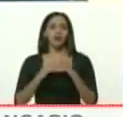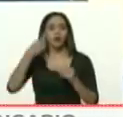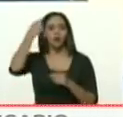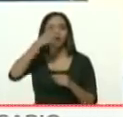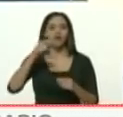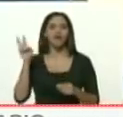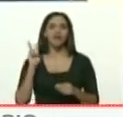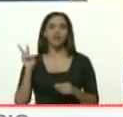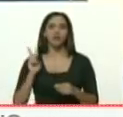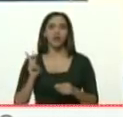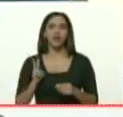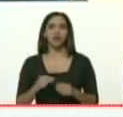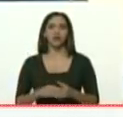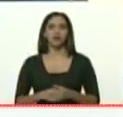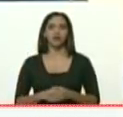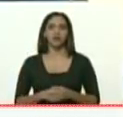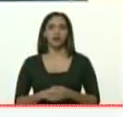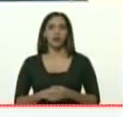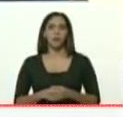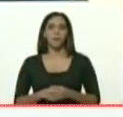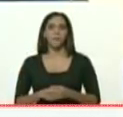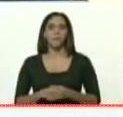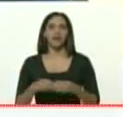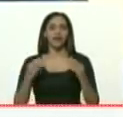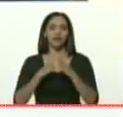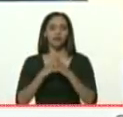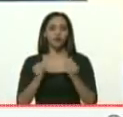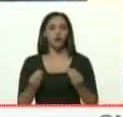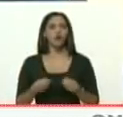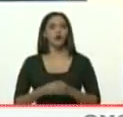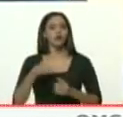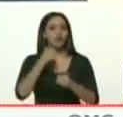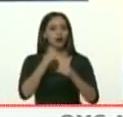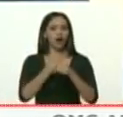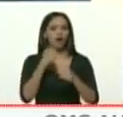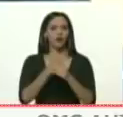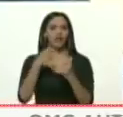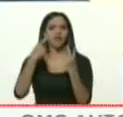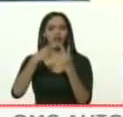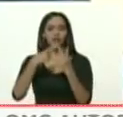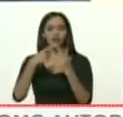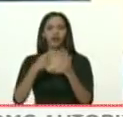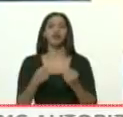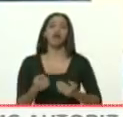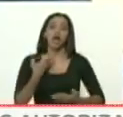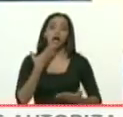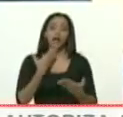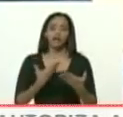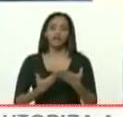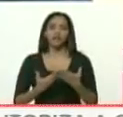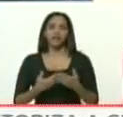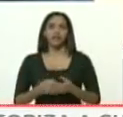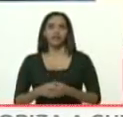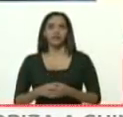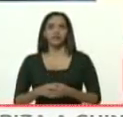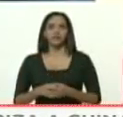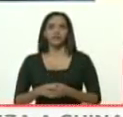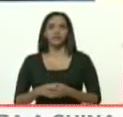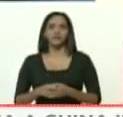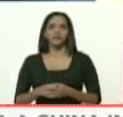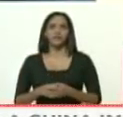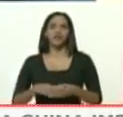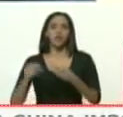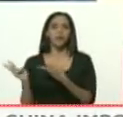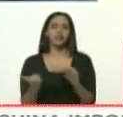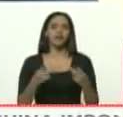Venezuela, para todos los trabajadores de Venezolana de Televisión. Y bueno, agradecer de antemano por invitarnos a este